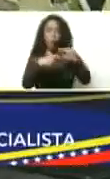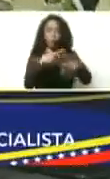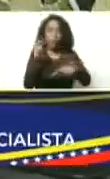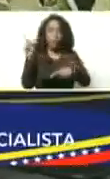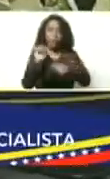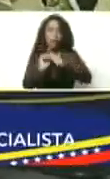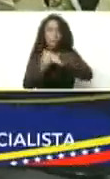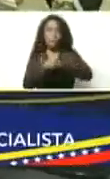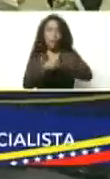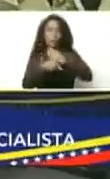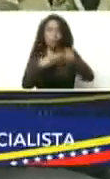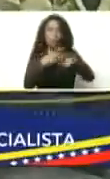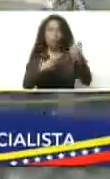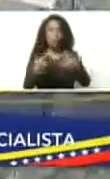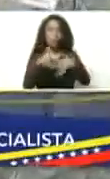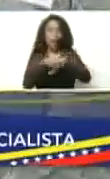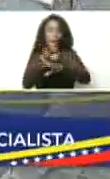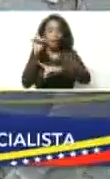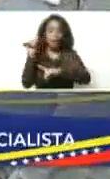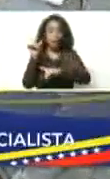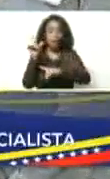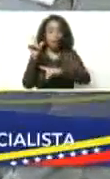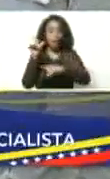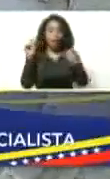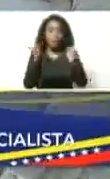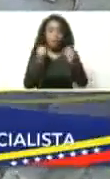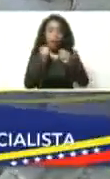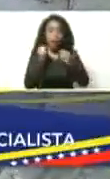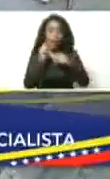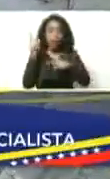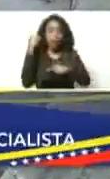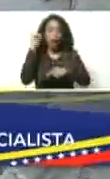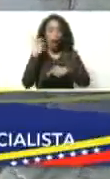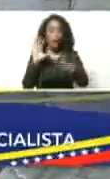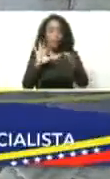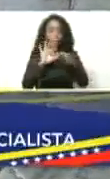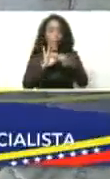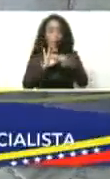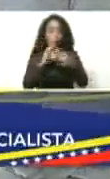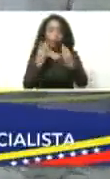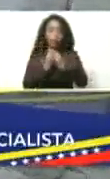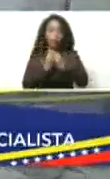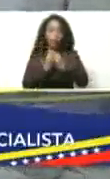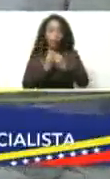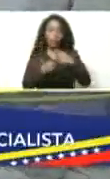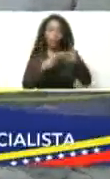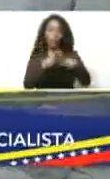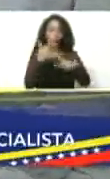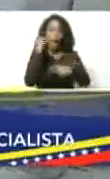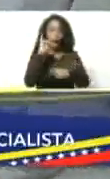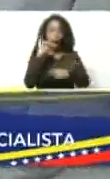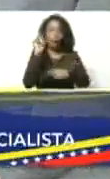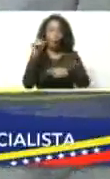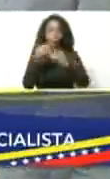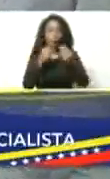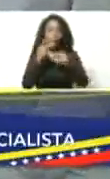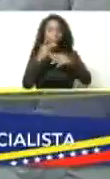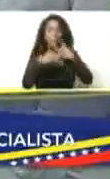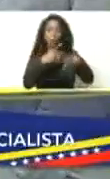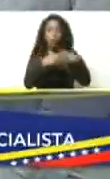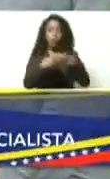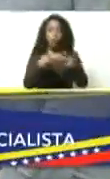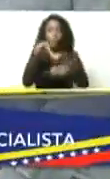los productores integrales del páramo, de allá de Mucuchíes, que además con ellos tenemos los compañeros de ProIMPA, tenemos también la producción de